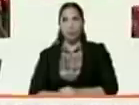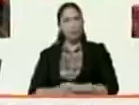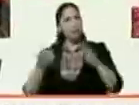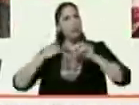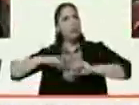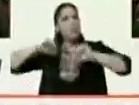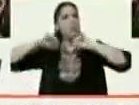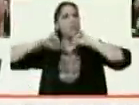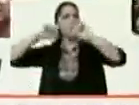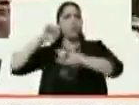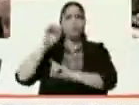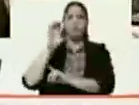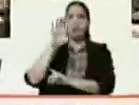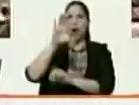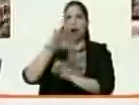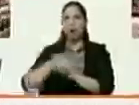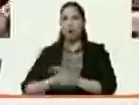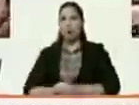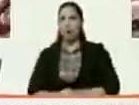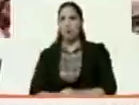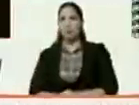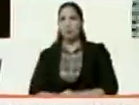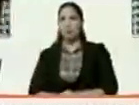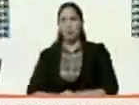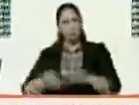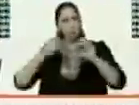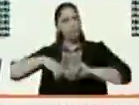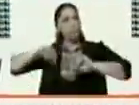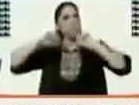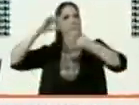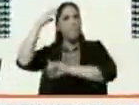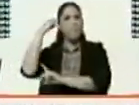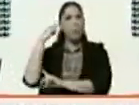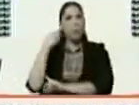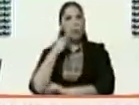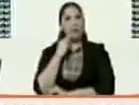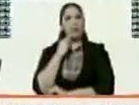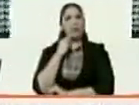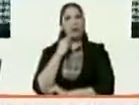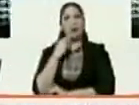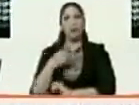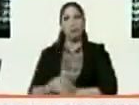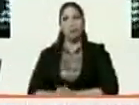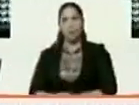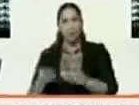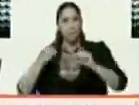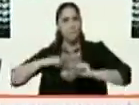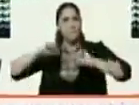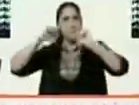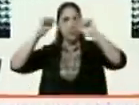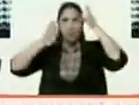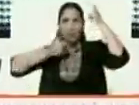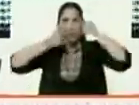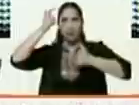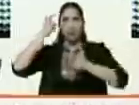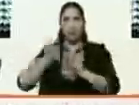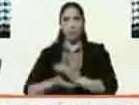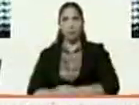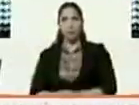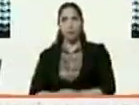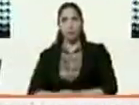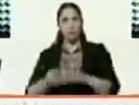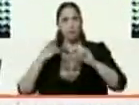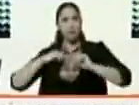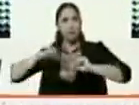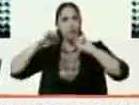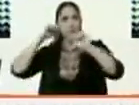la patria! ¡Que viva Bolívar! ¡Que viva Chávez! ¡Que viva